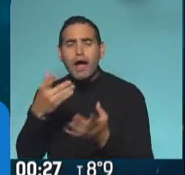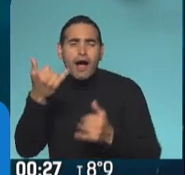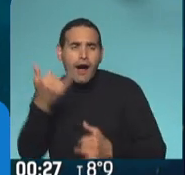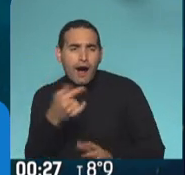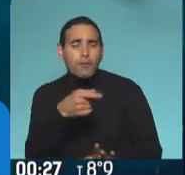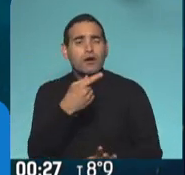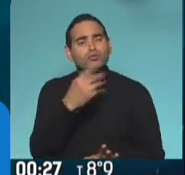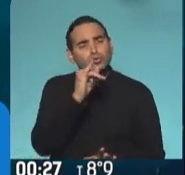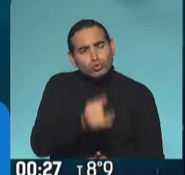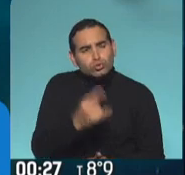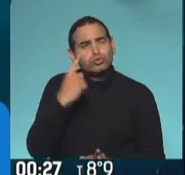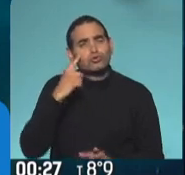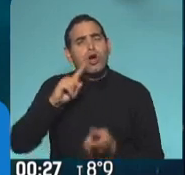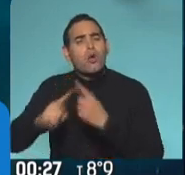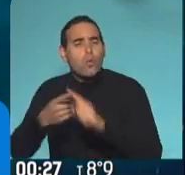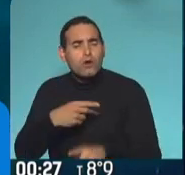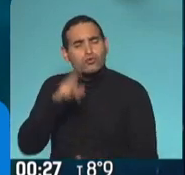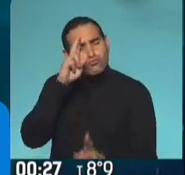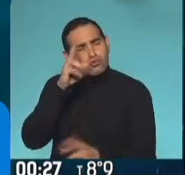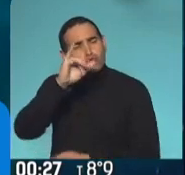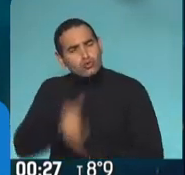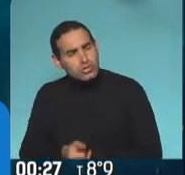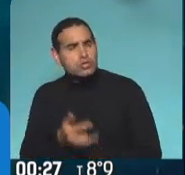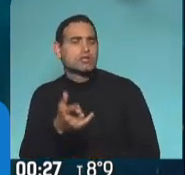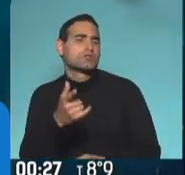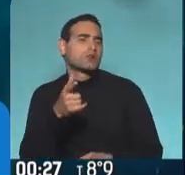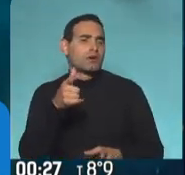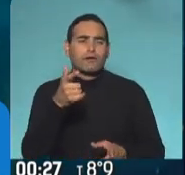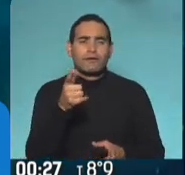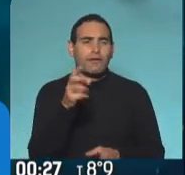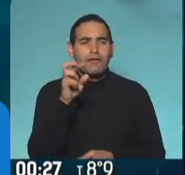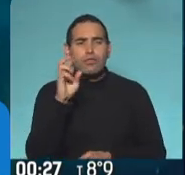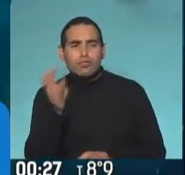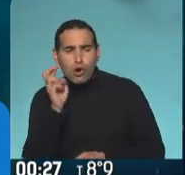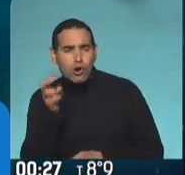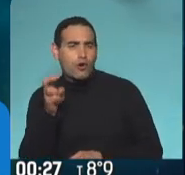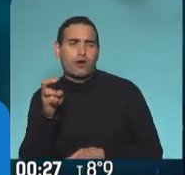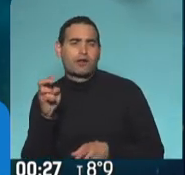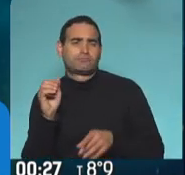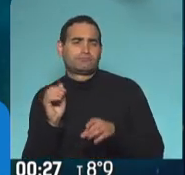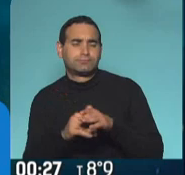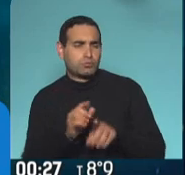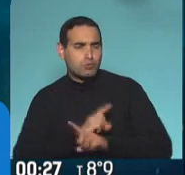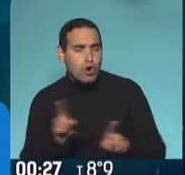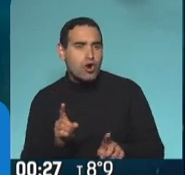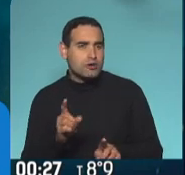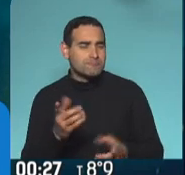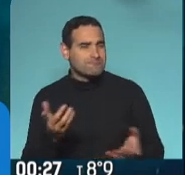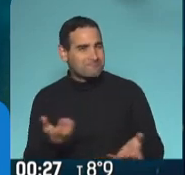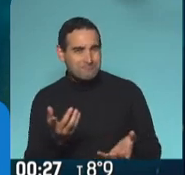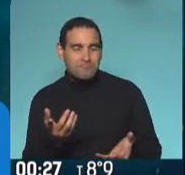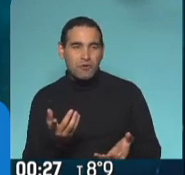los contratos si no no va a volver al cepo o sea no somos ese kirchnerismo que se fue pero al mismo tiempo digamos